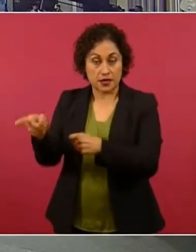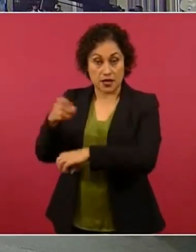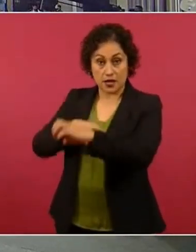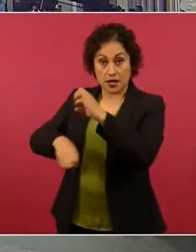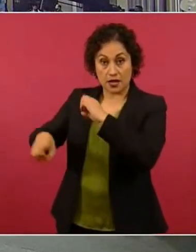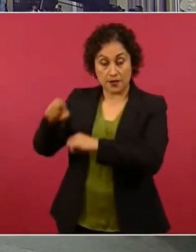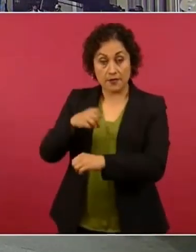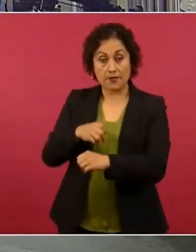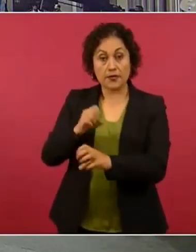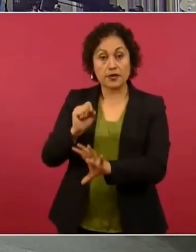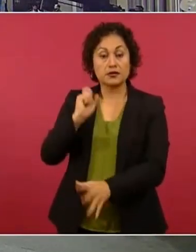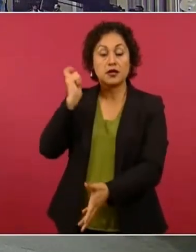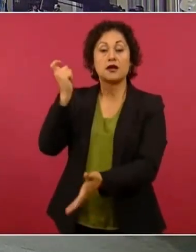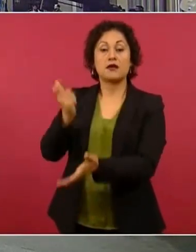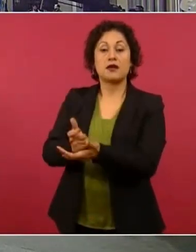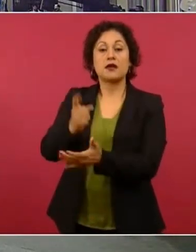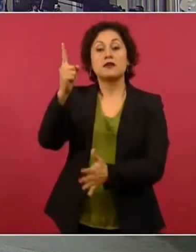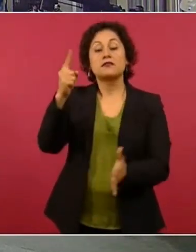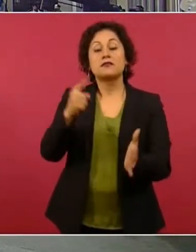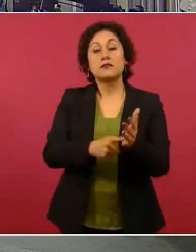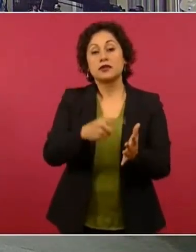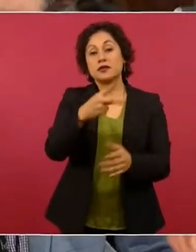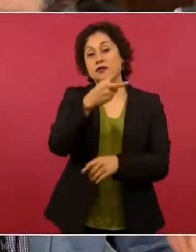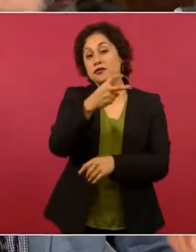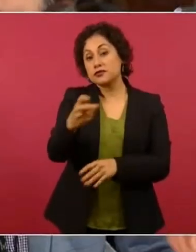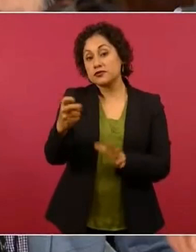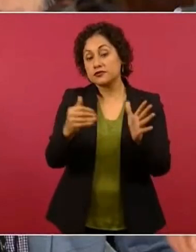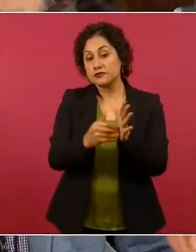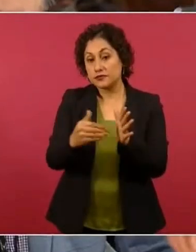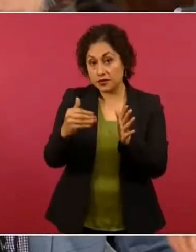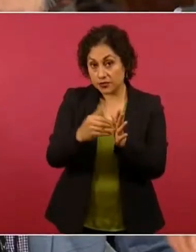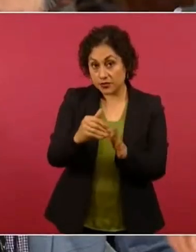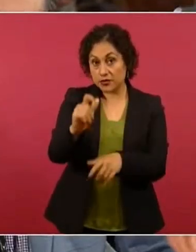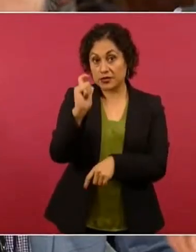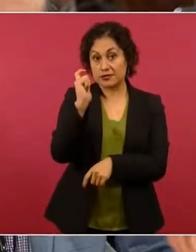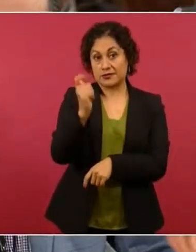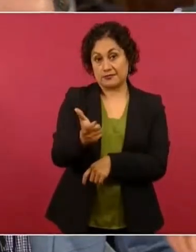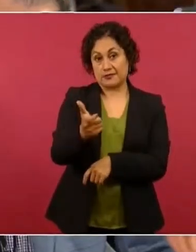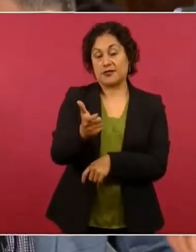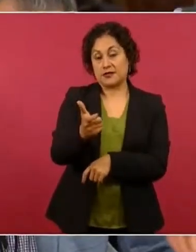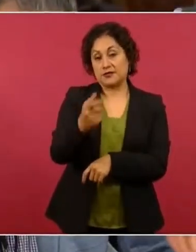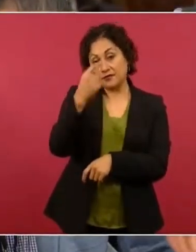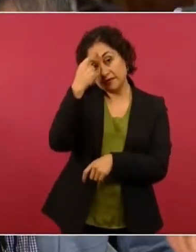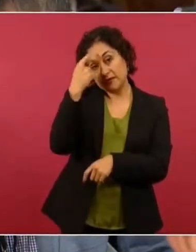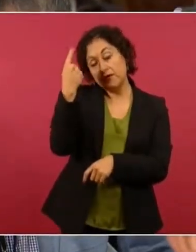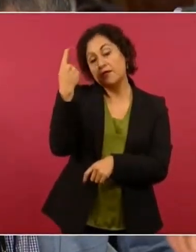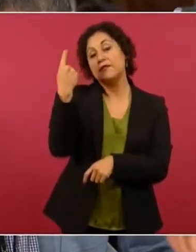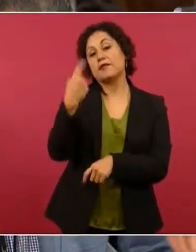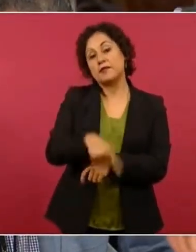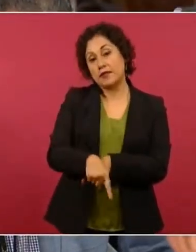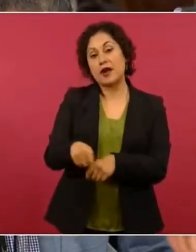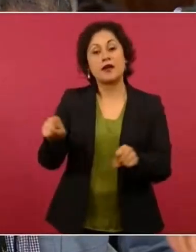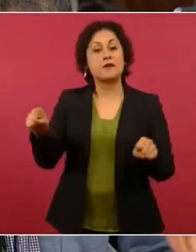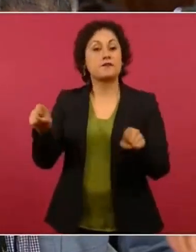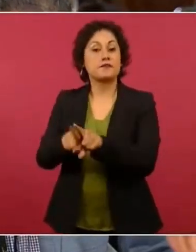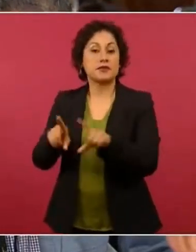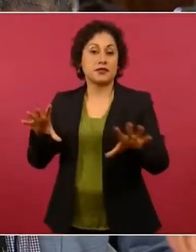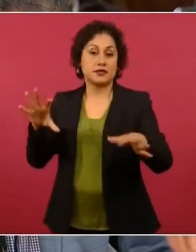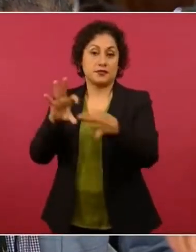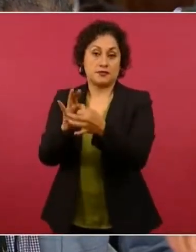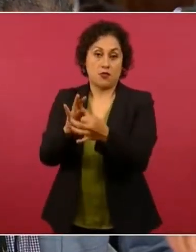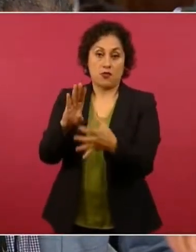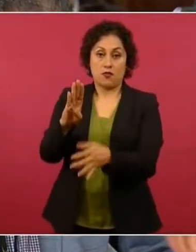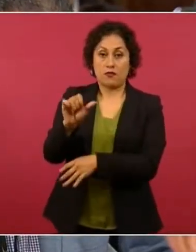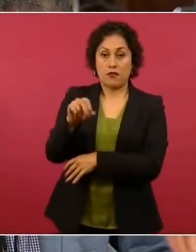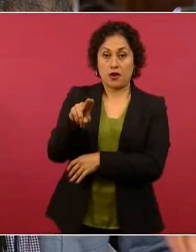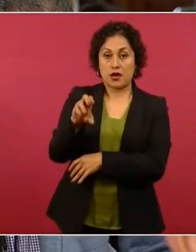mil doscientos millones de pesos este para hacer estas operaciones a través de maniobras Banco Nacional de obras y